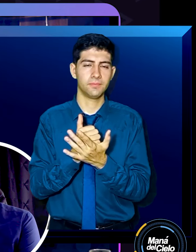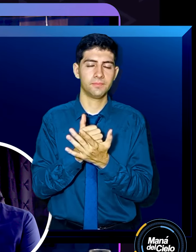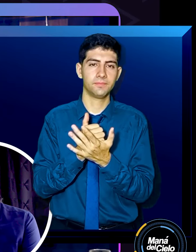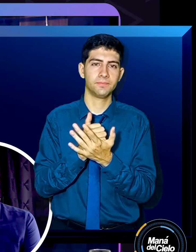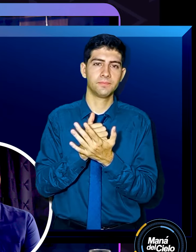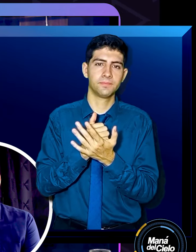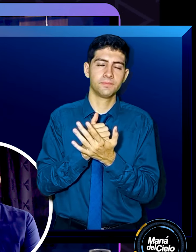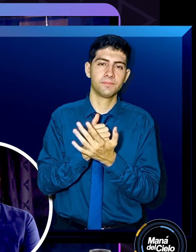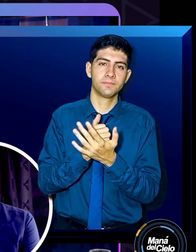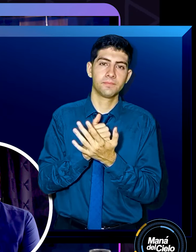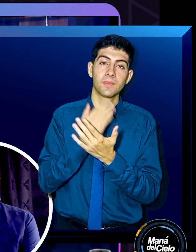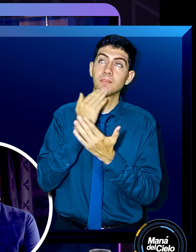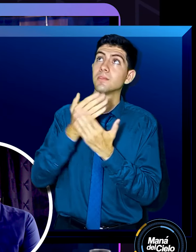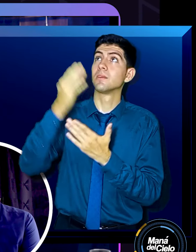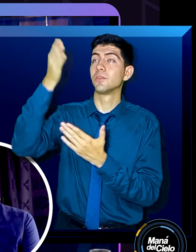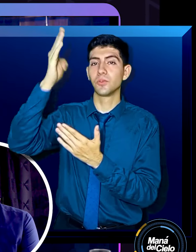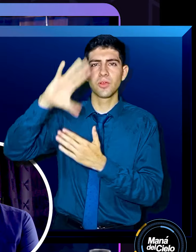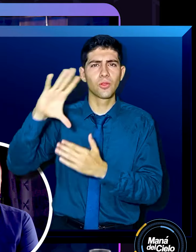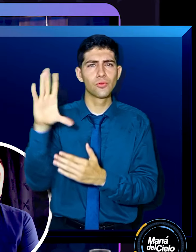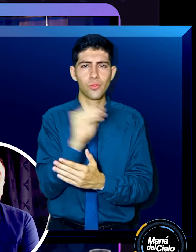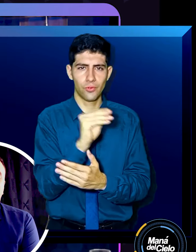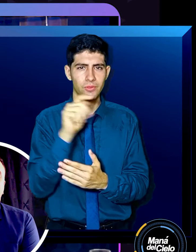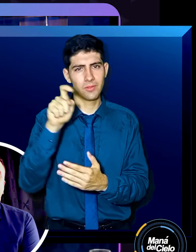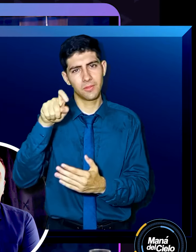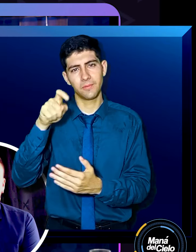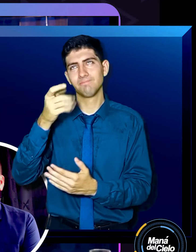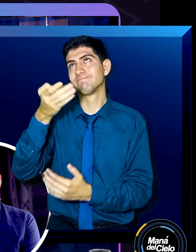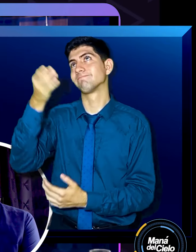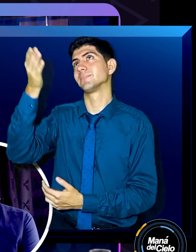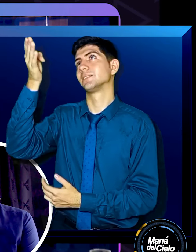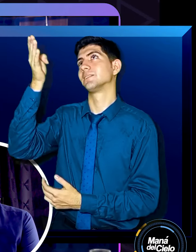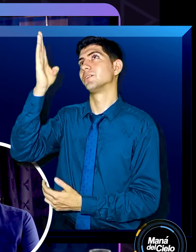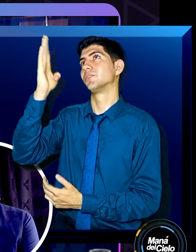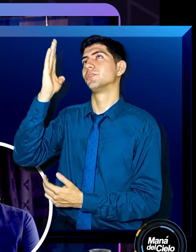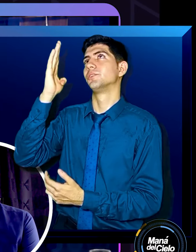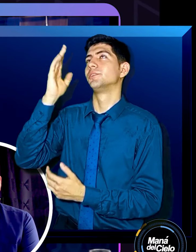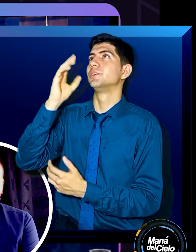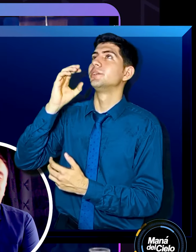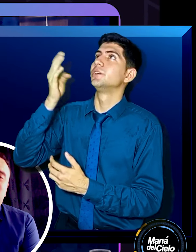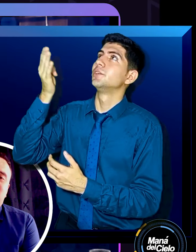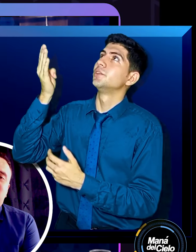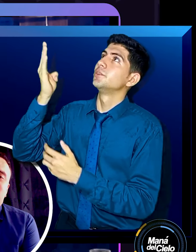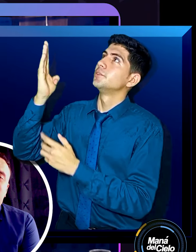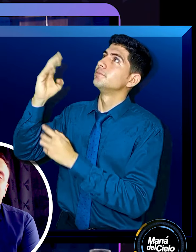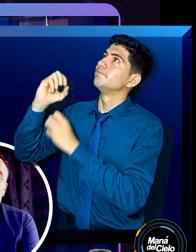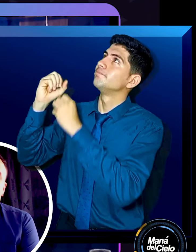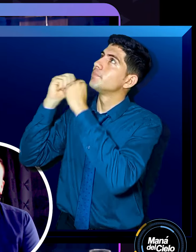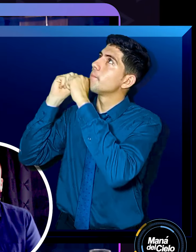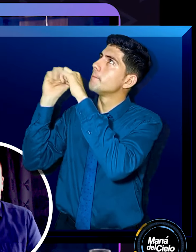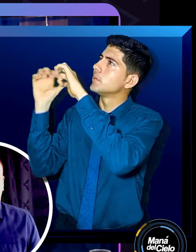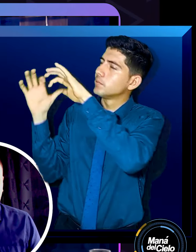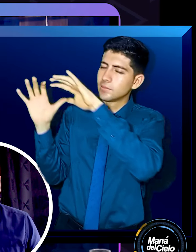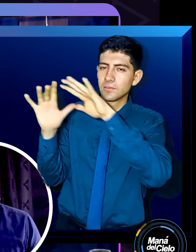¿Verdad? Gracias a Dios que no hay piedras aquí. Pero Dios sí nos quiere